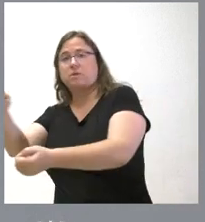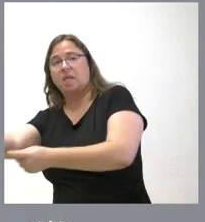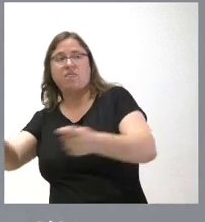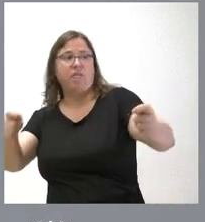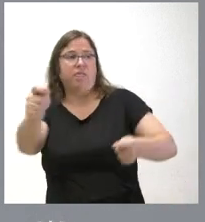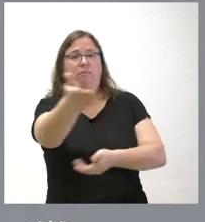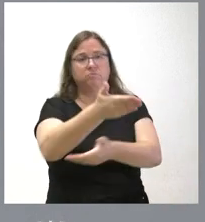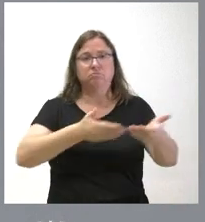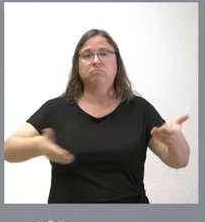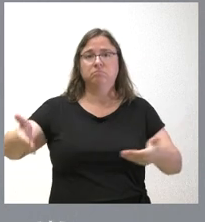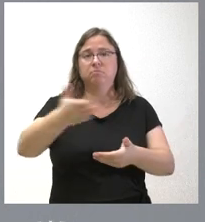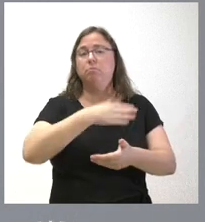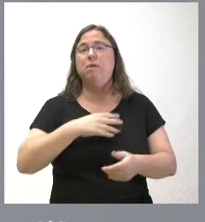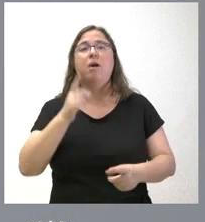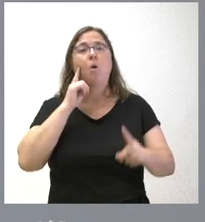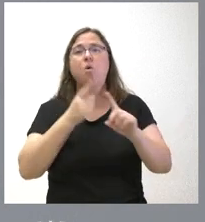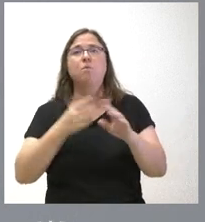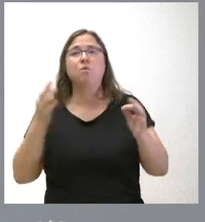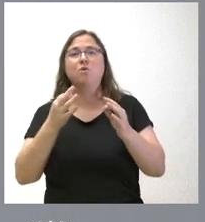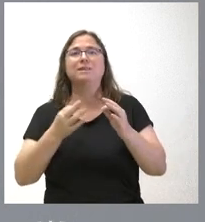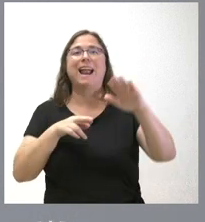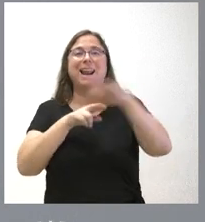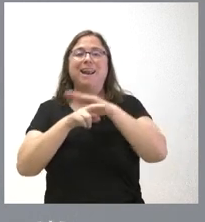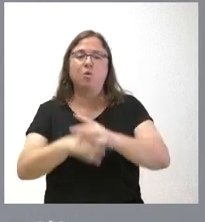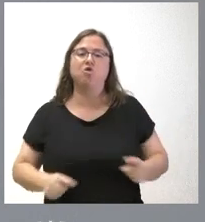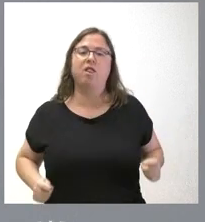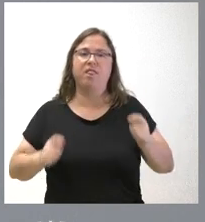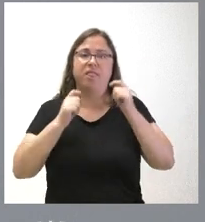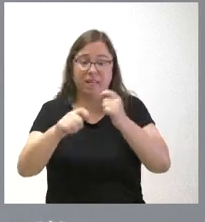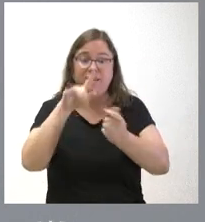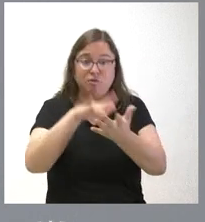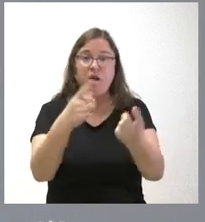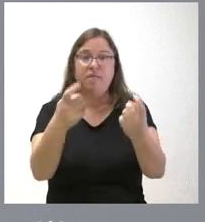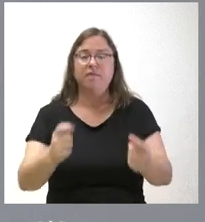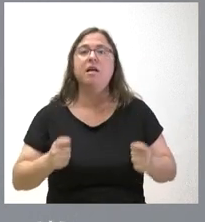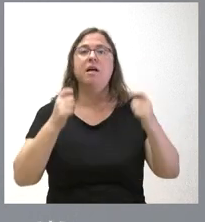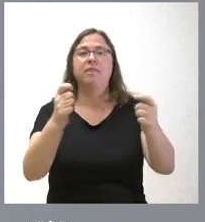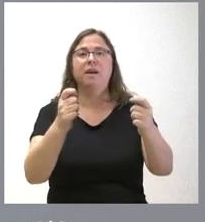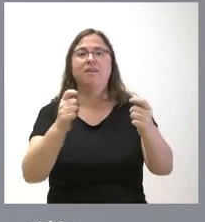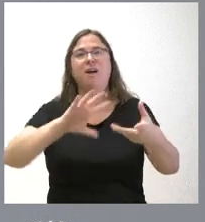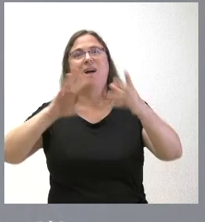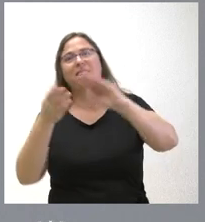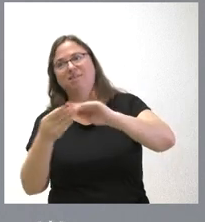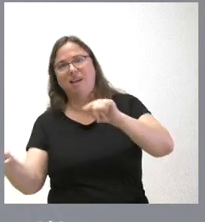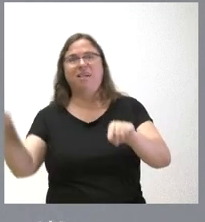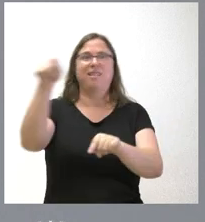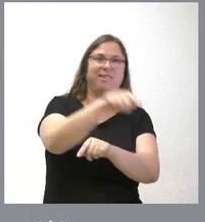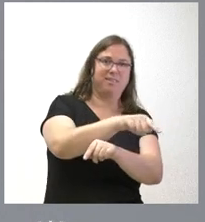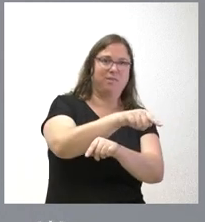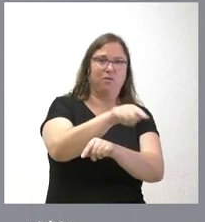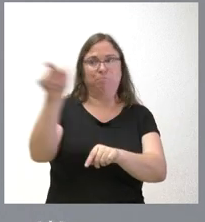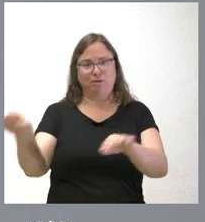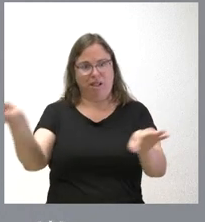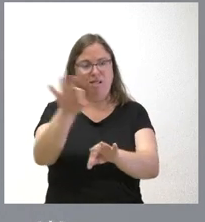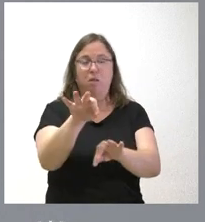lógicamente se trata de trasladar el recurso allí donde está la necesidad y no trasladar la necesidad donde está el recurso Es evidente